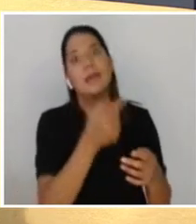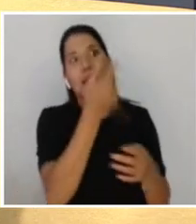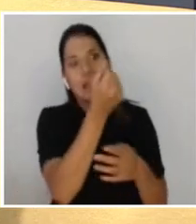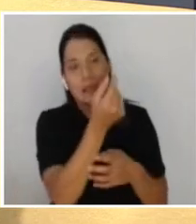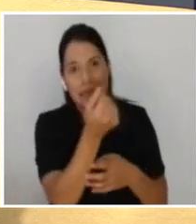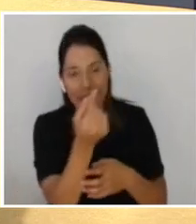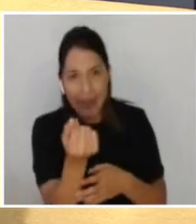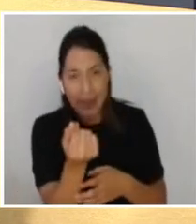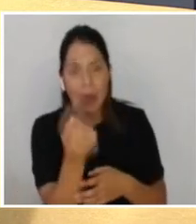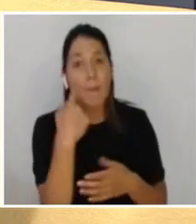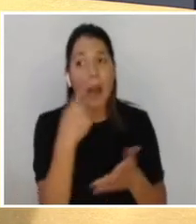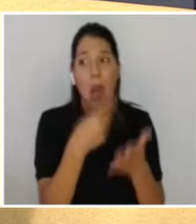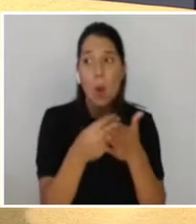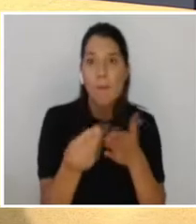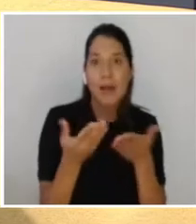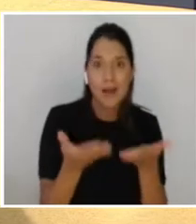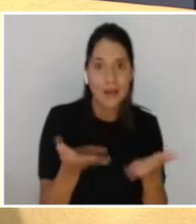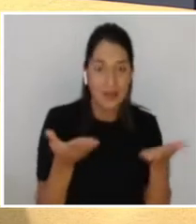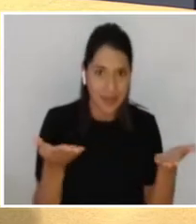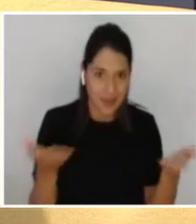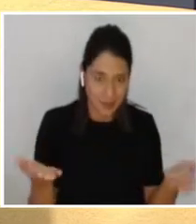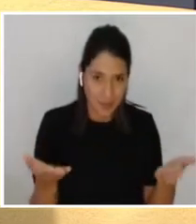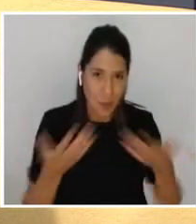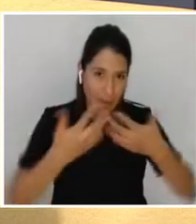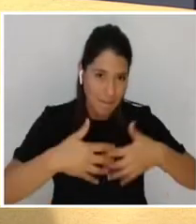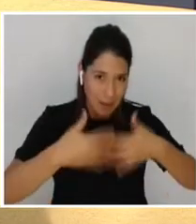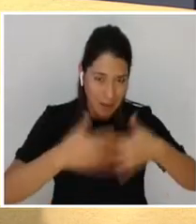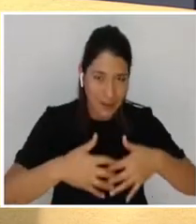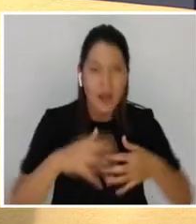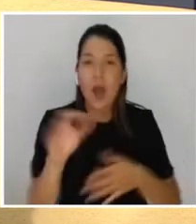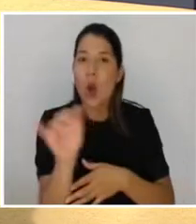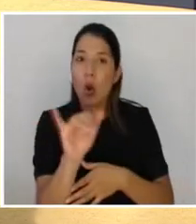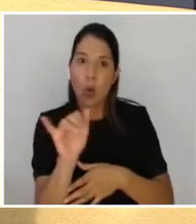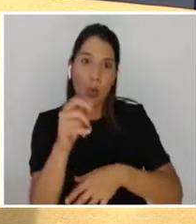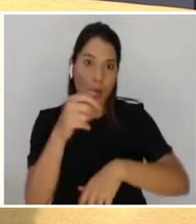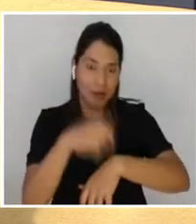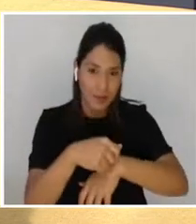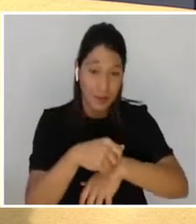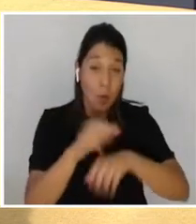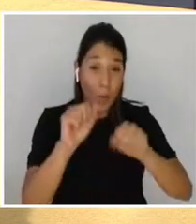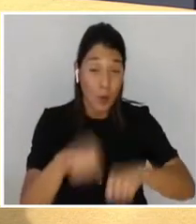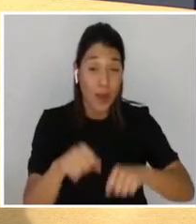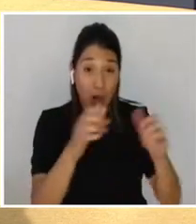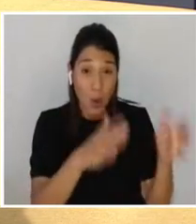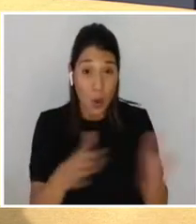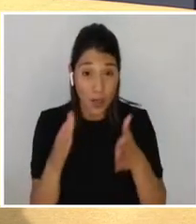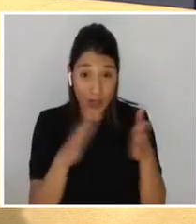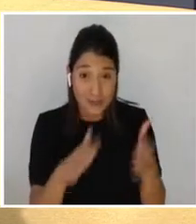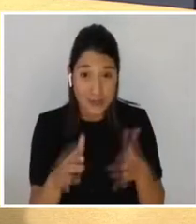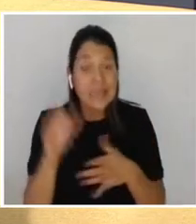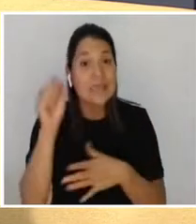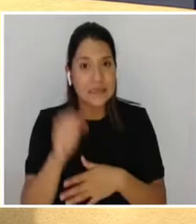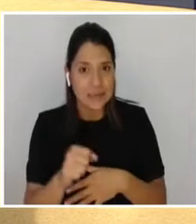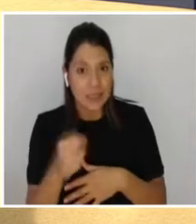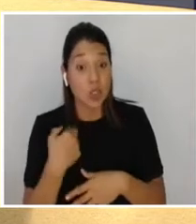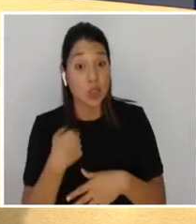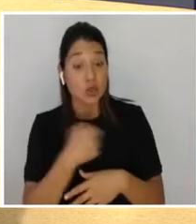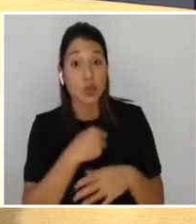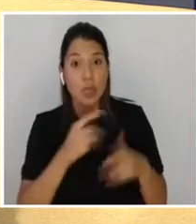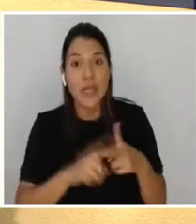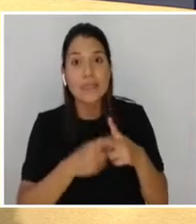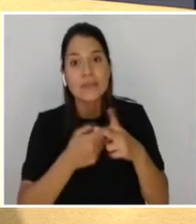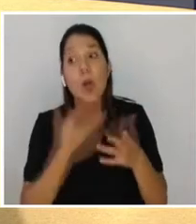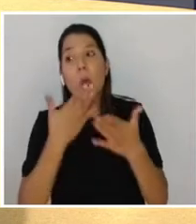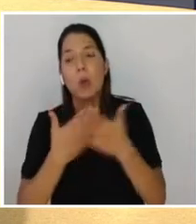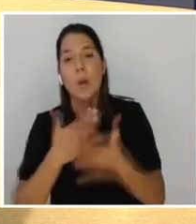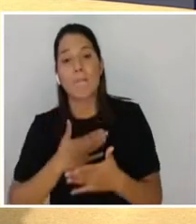equipos y todo eso, como la cuestión del tiempo, ¿verdad? Organizarse. Sí, nosotros al principio, bueno, mi esposo estaba